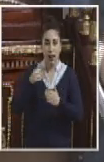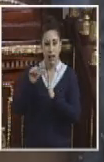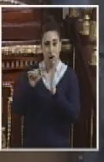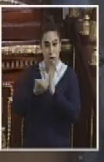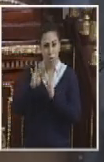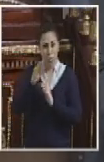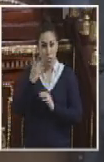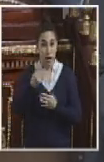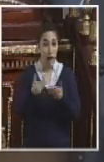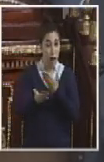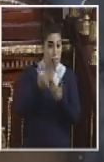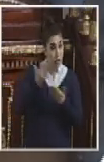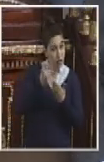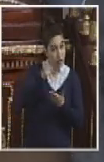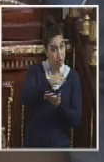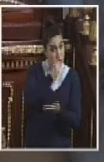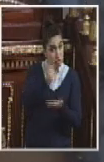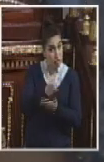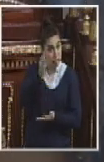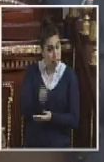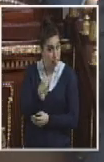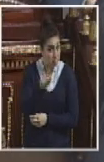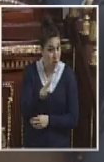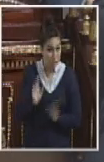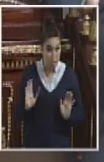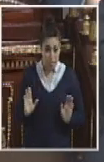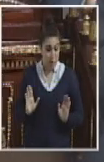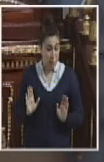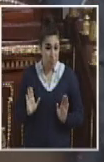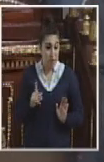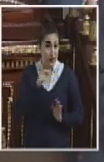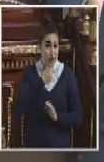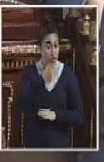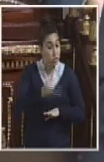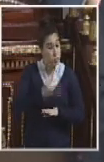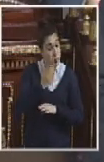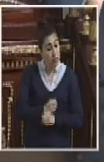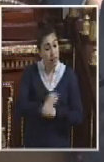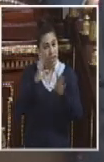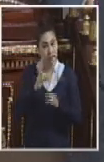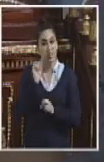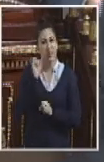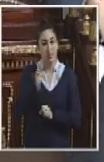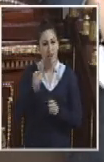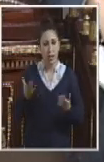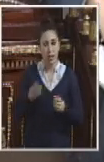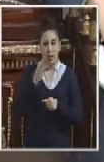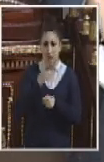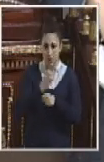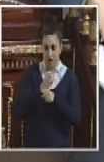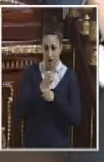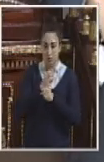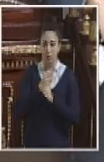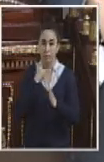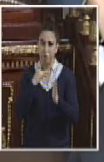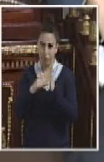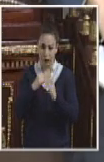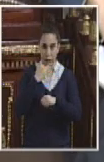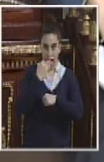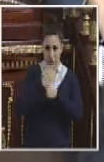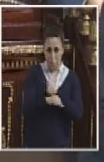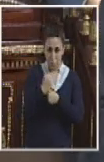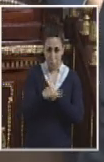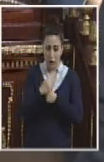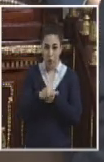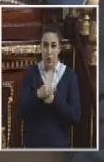ustedes aprobaron hace poco, dice expresamente lo siguiente: tercero, para el cumplimiento de